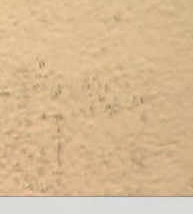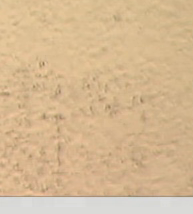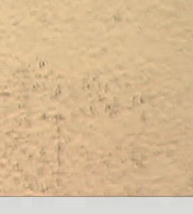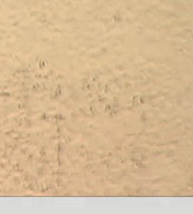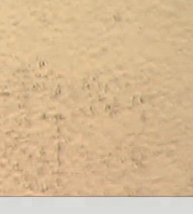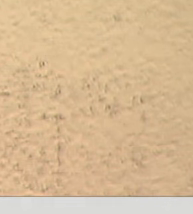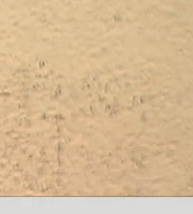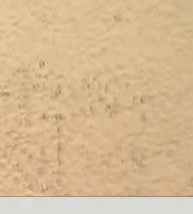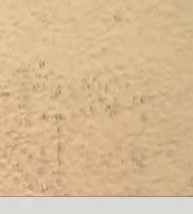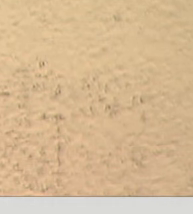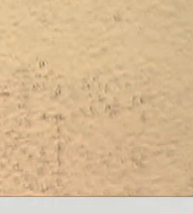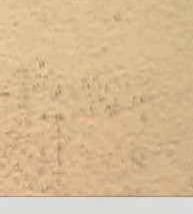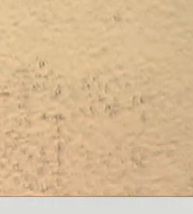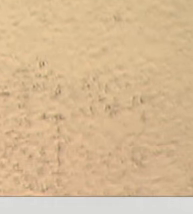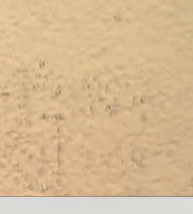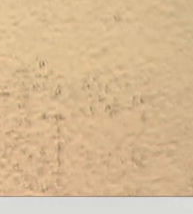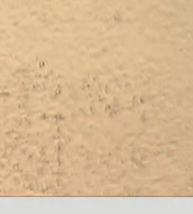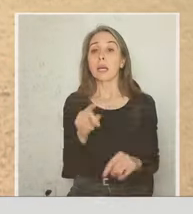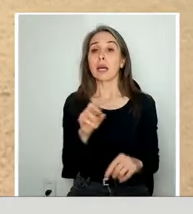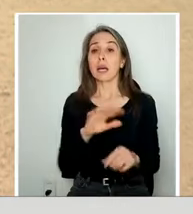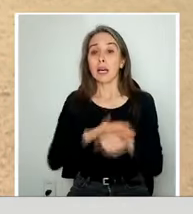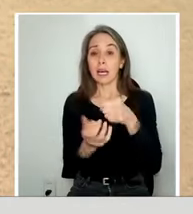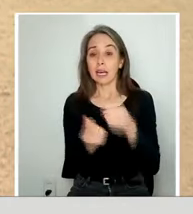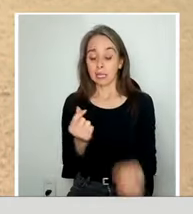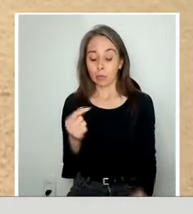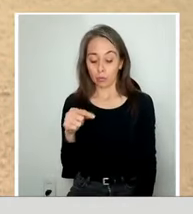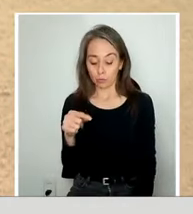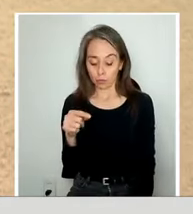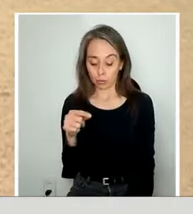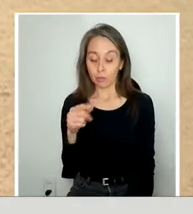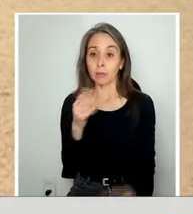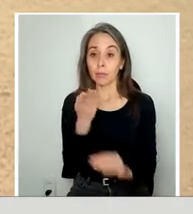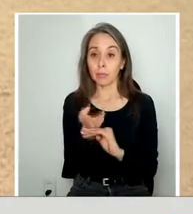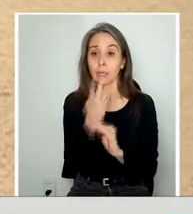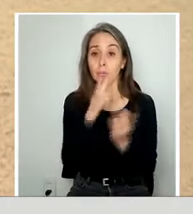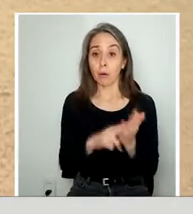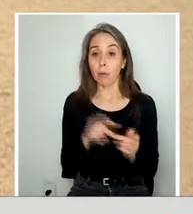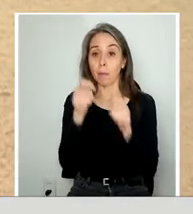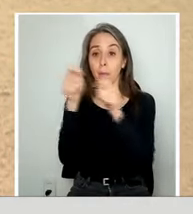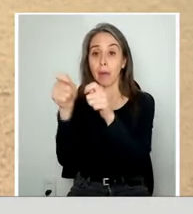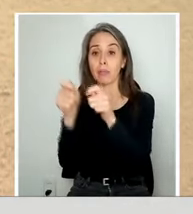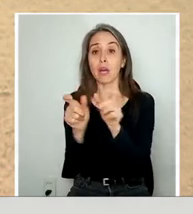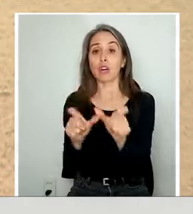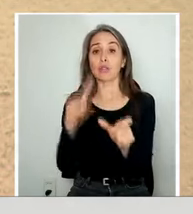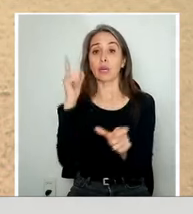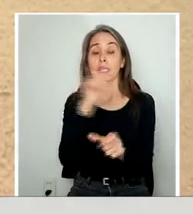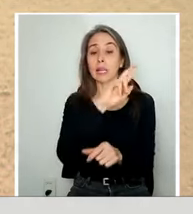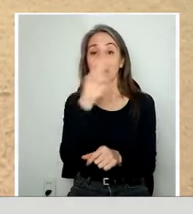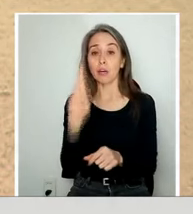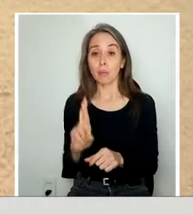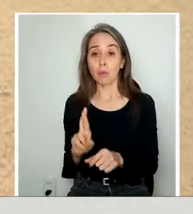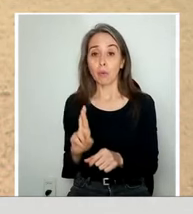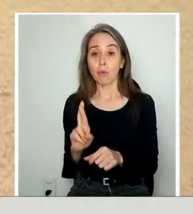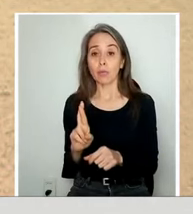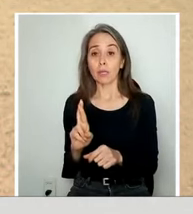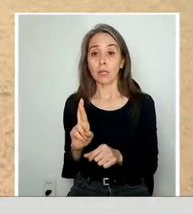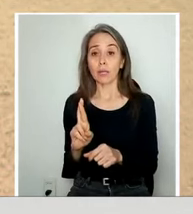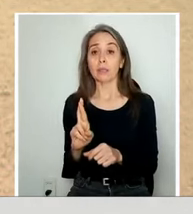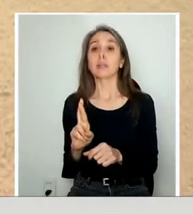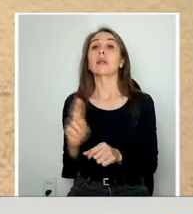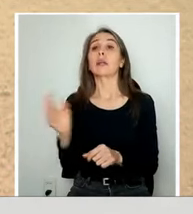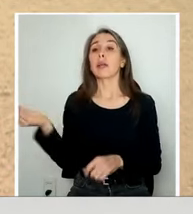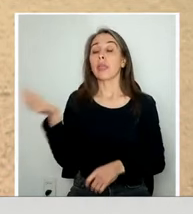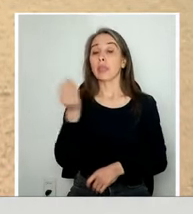con los recursos de nuestra región es que solicitó se oficia contra el origen general de la república para que se pronuncie